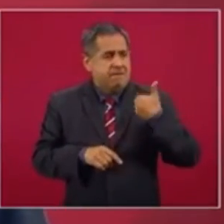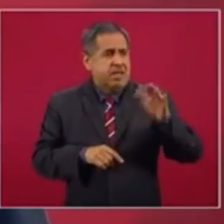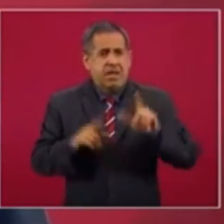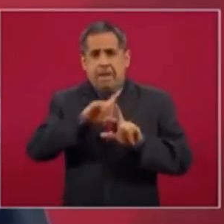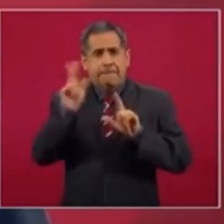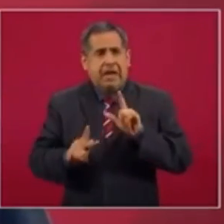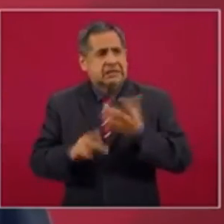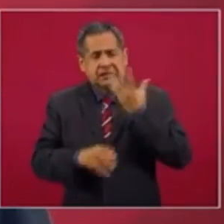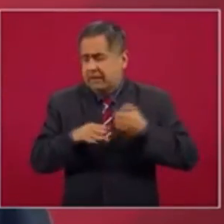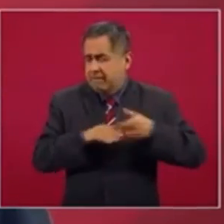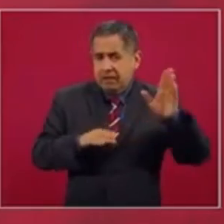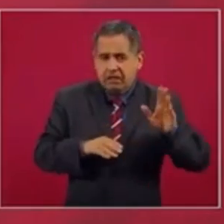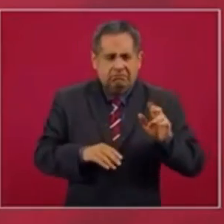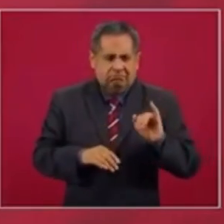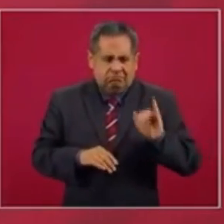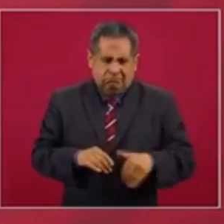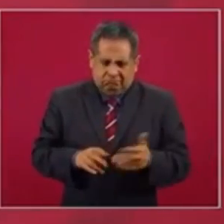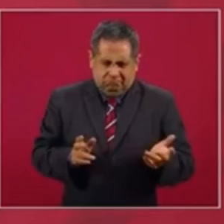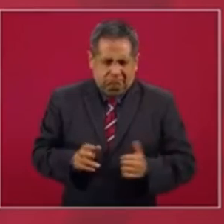país.